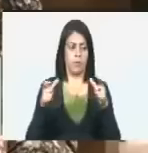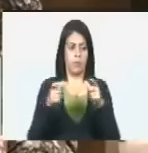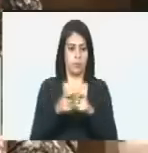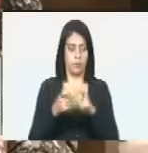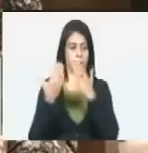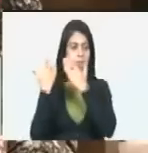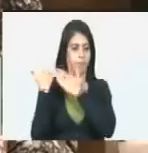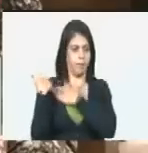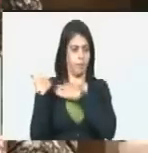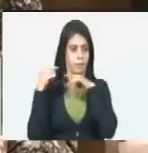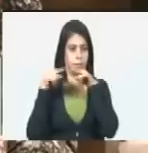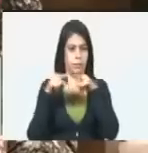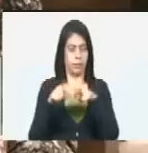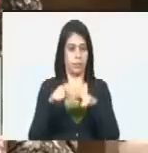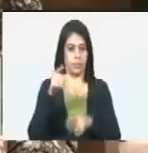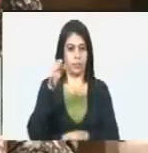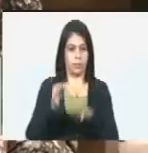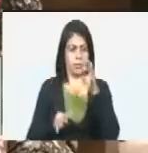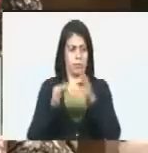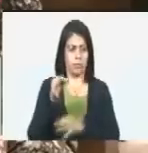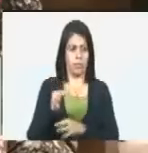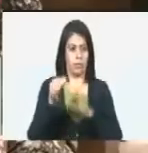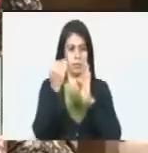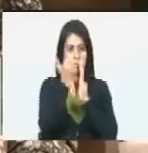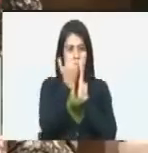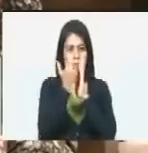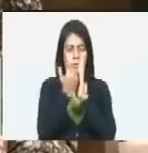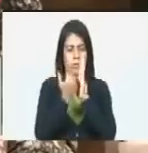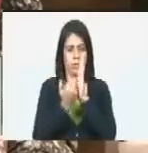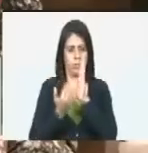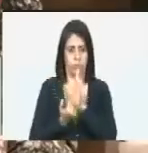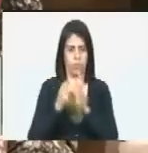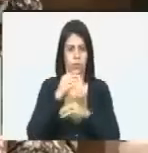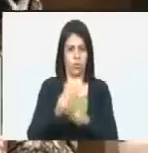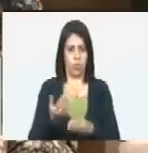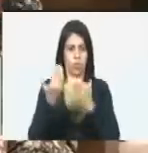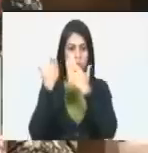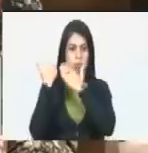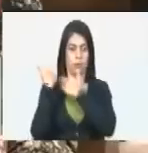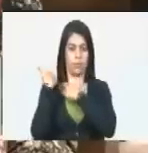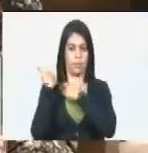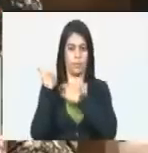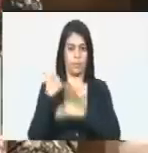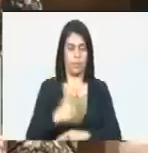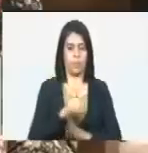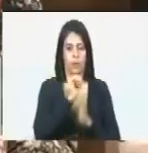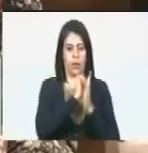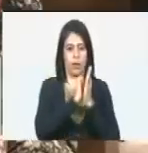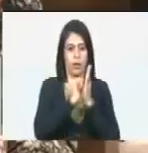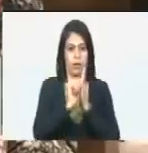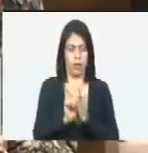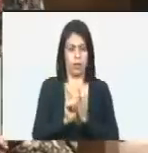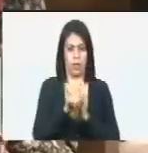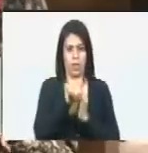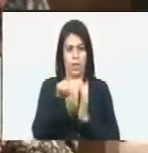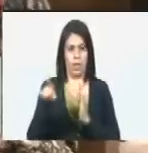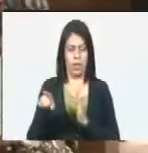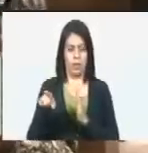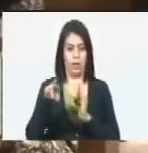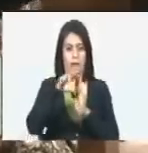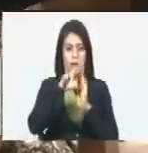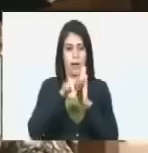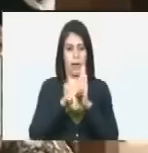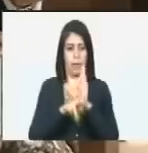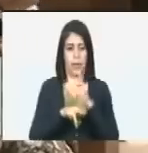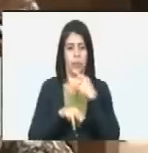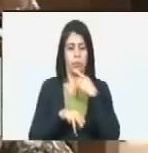la jurisdicción en los términos en que lo asumió. Un artículo por allí en el reglamento señala de